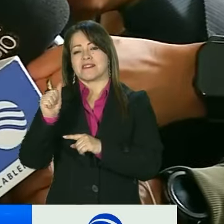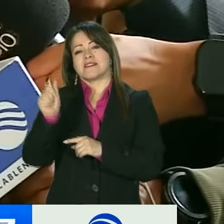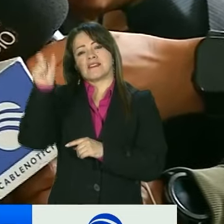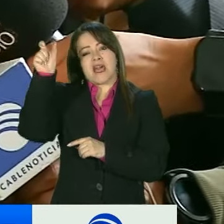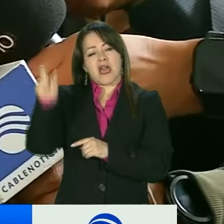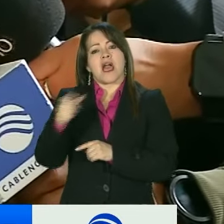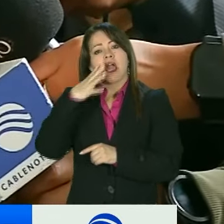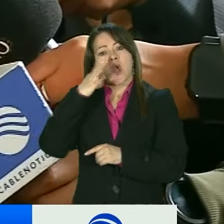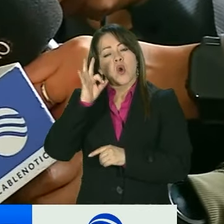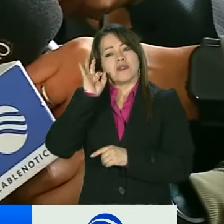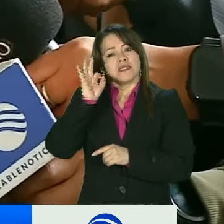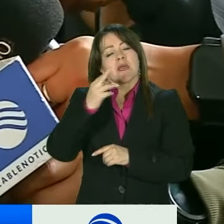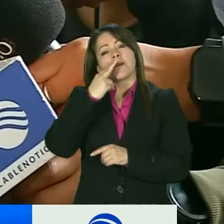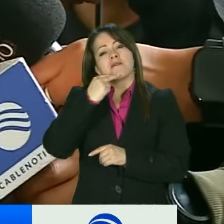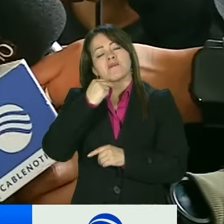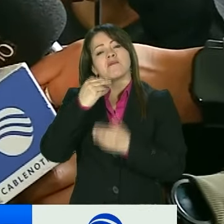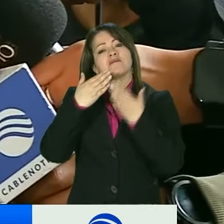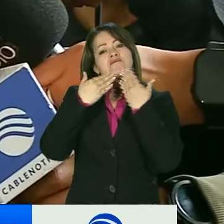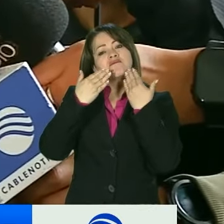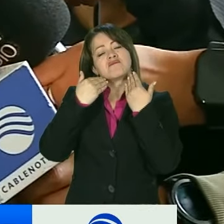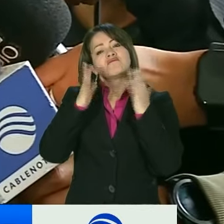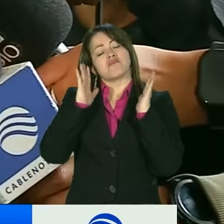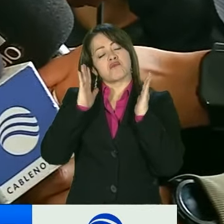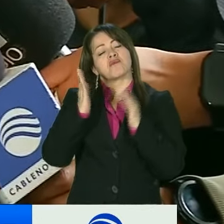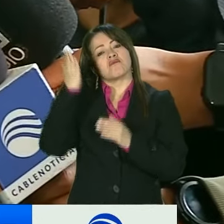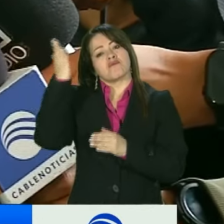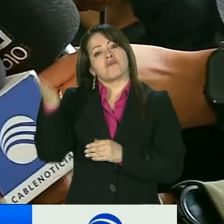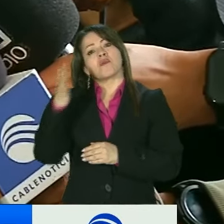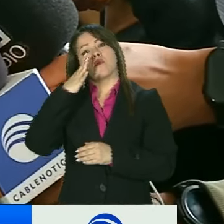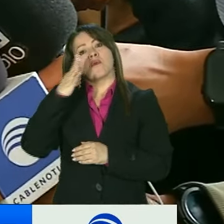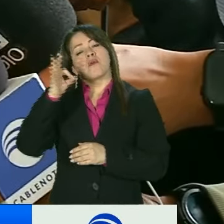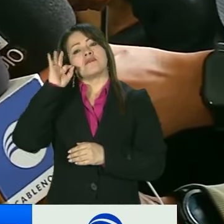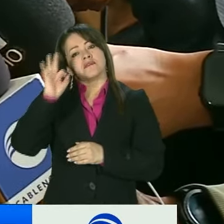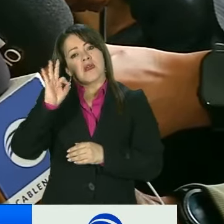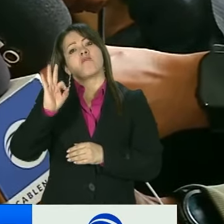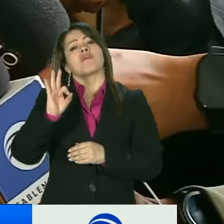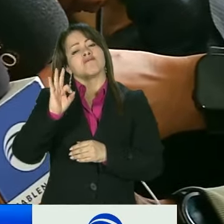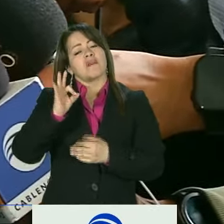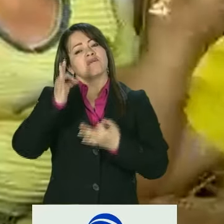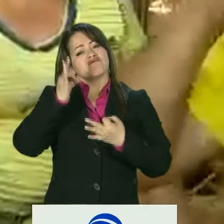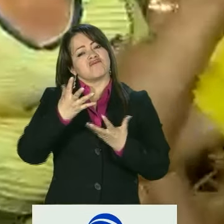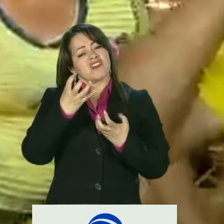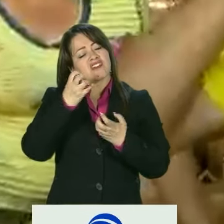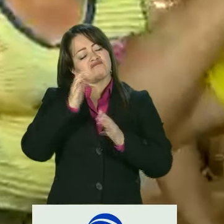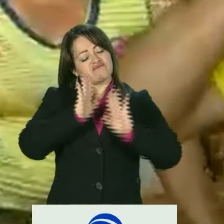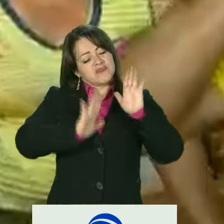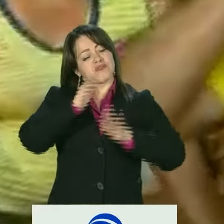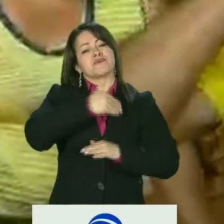supuesto además que tuvo un gran respaldo en las pasadas elecciones.